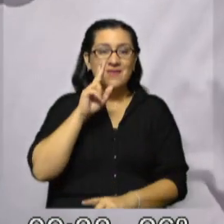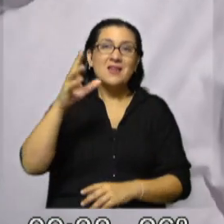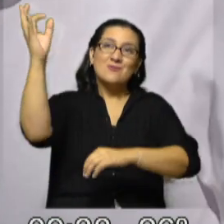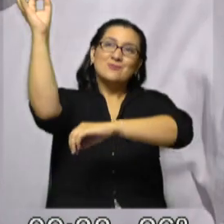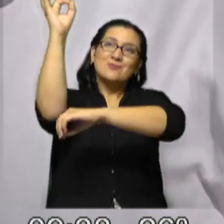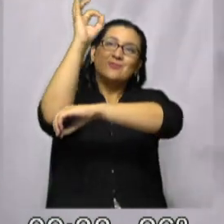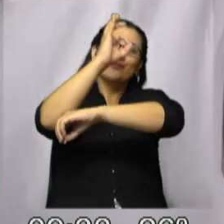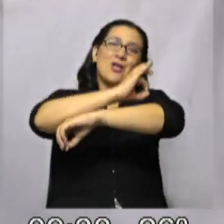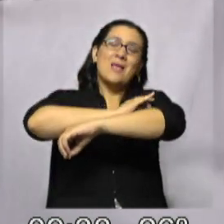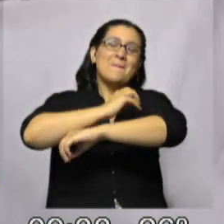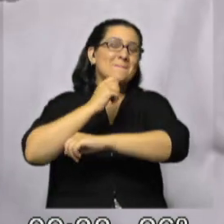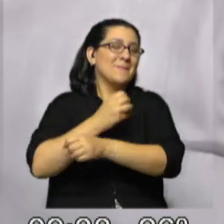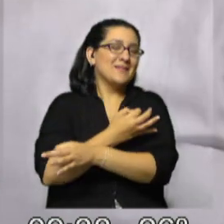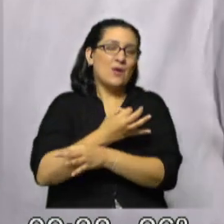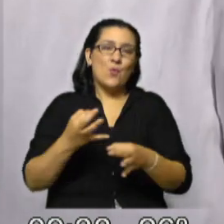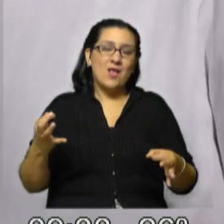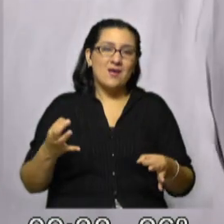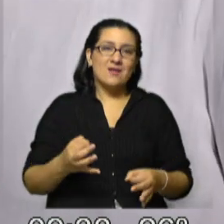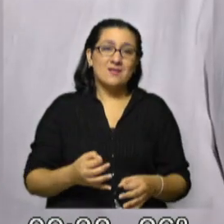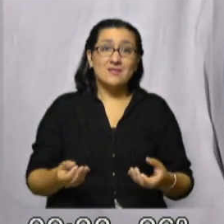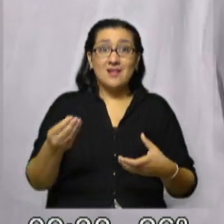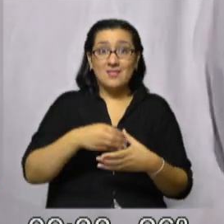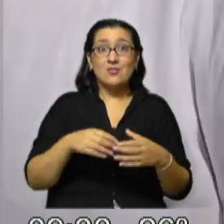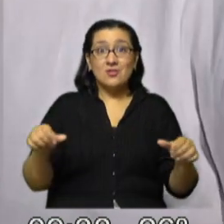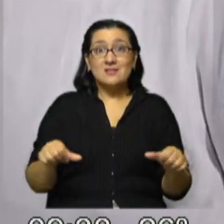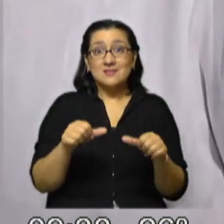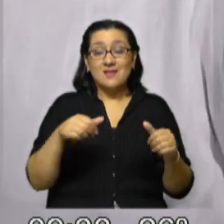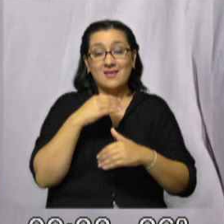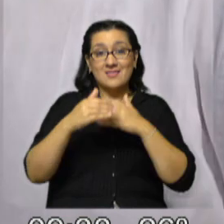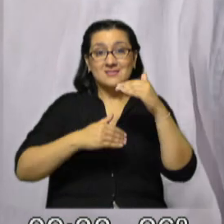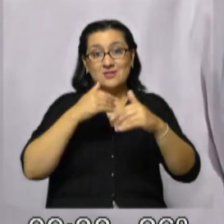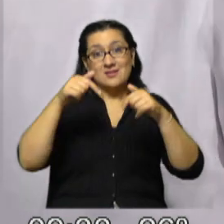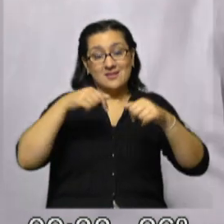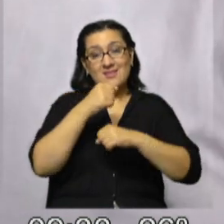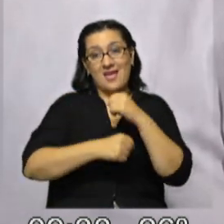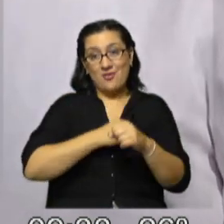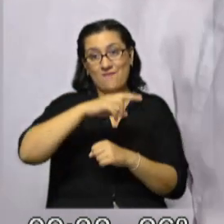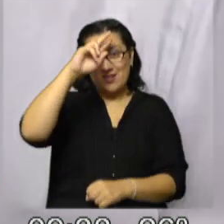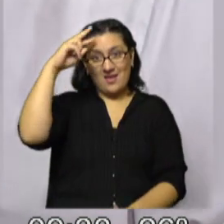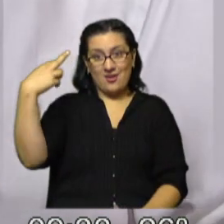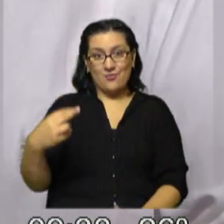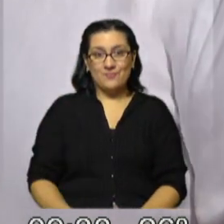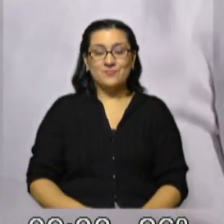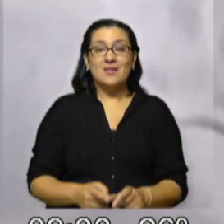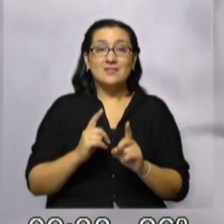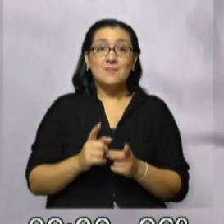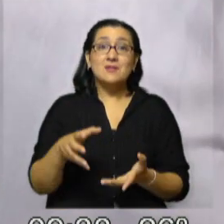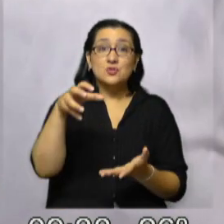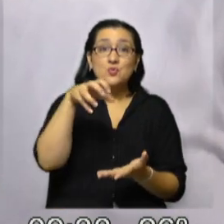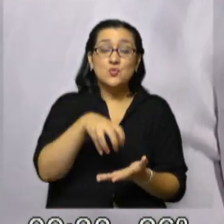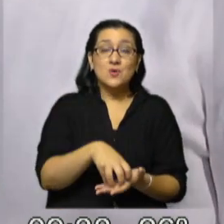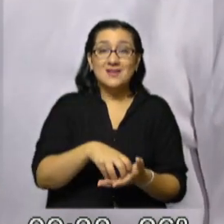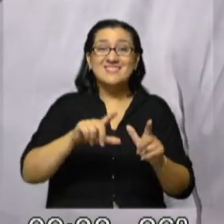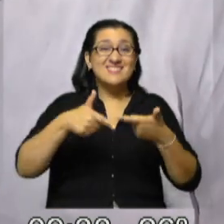sol espectacular y formen parte de las actividades que estamos desarrollando este año en verano. Aparte, también es un espacio sin estrés